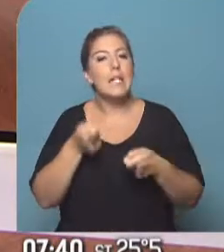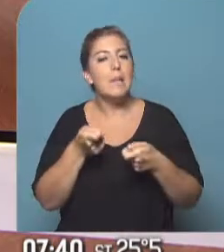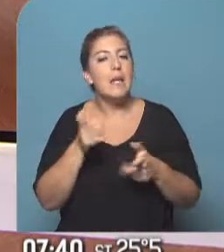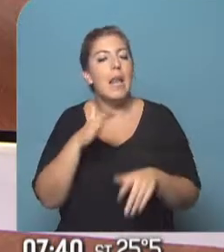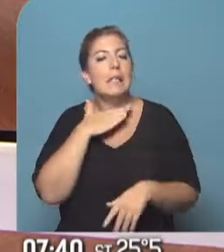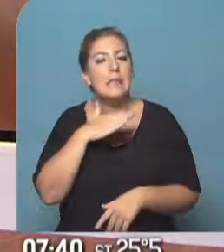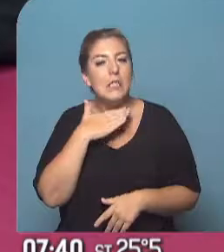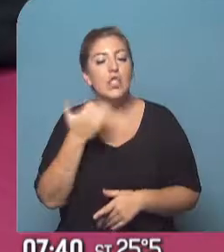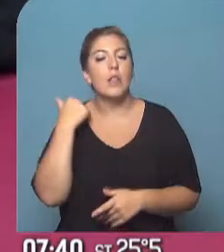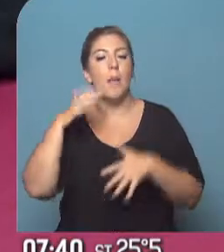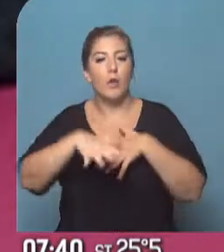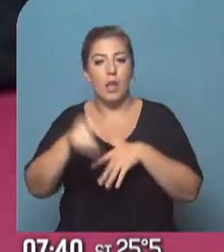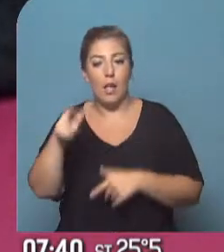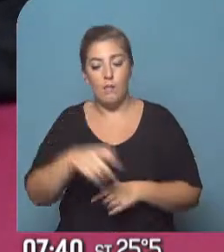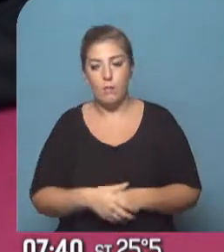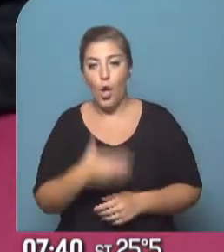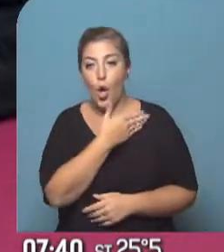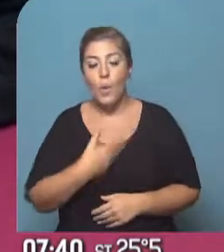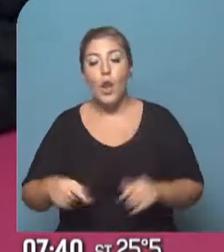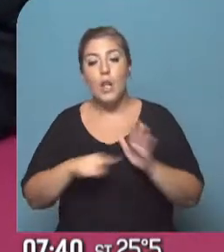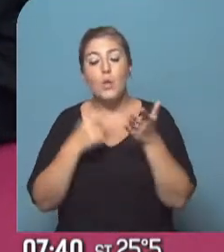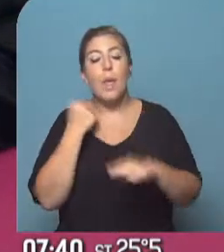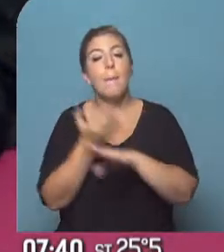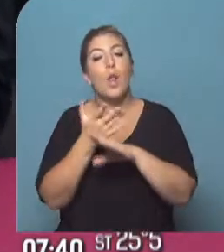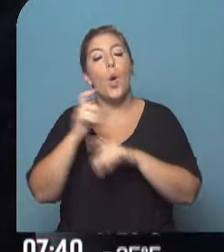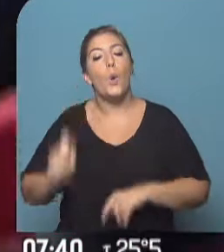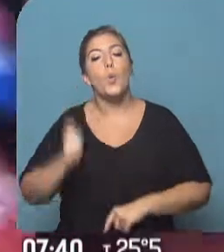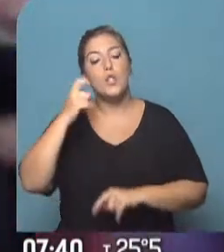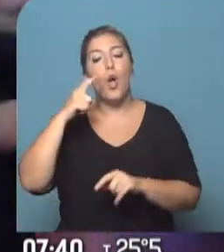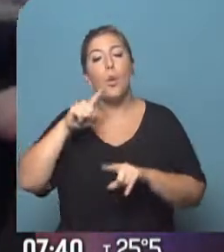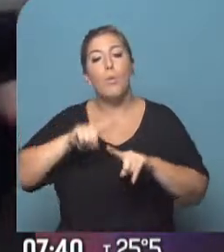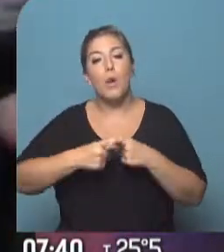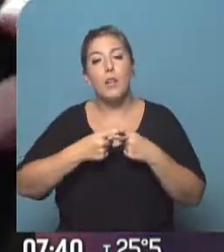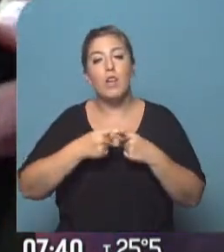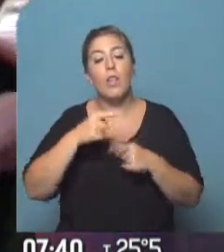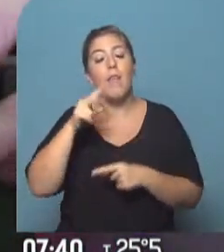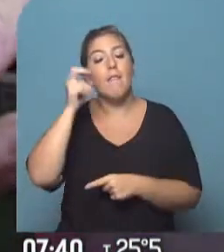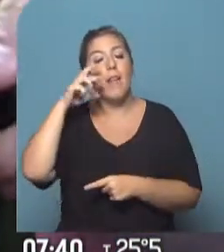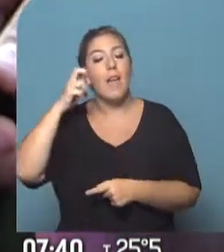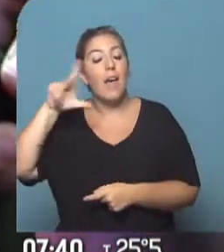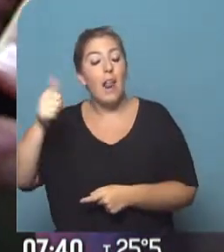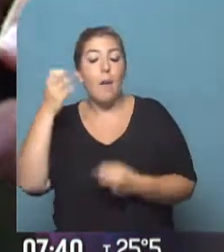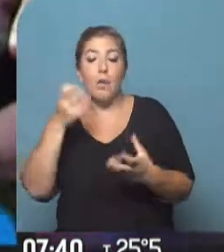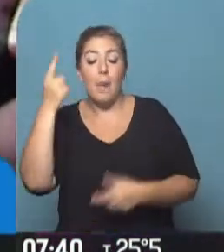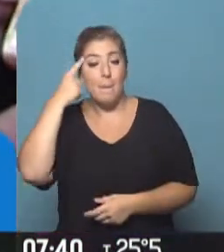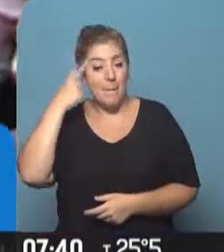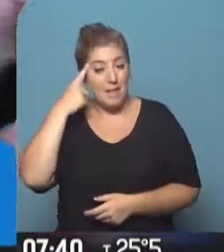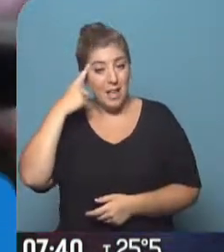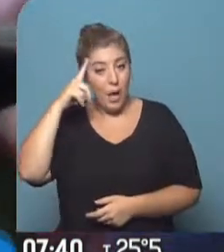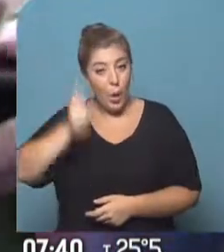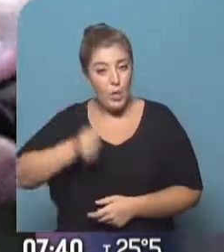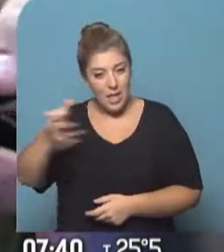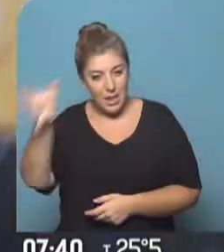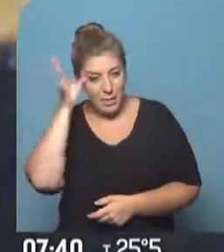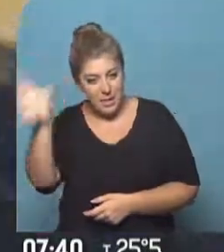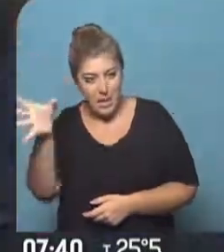voces. El gobierno porteño pedirá el juicio político de Patricia López Vergara porque considera que la jueza se excedió en